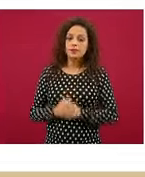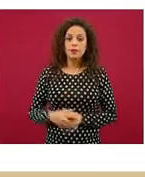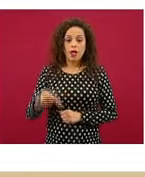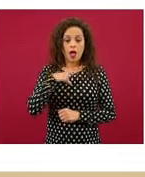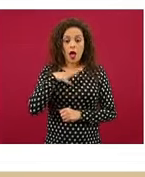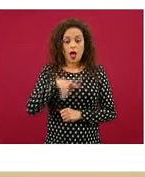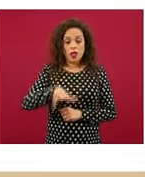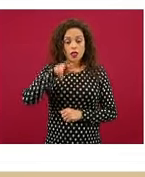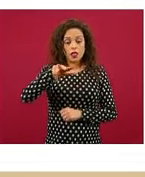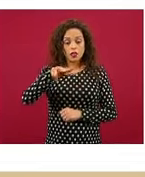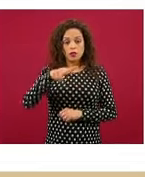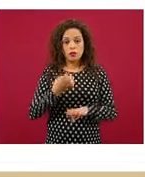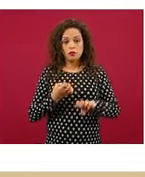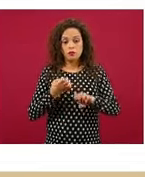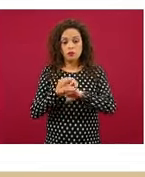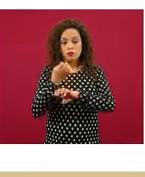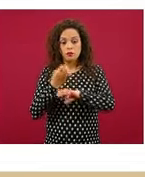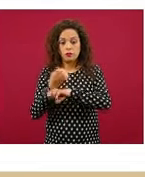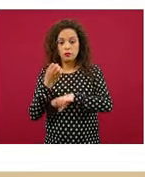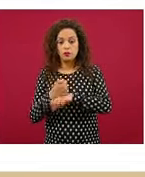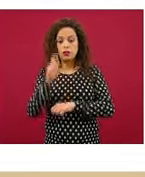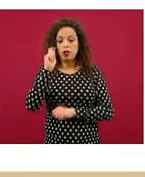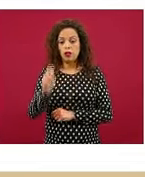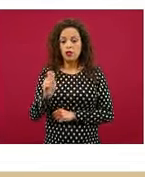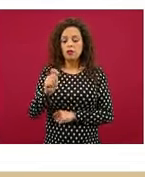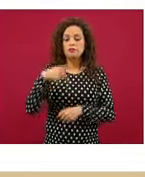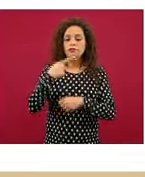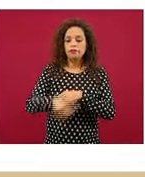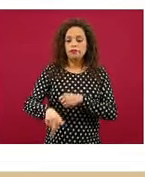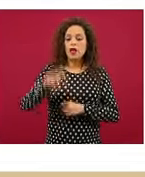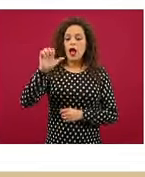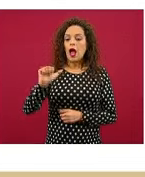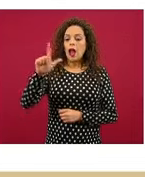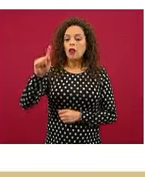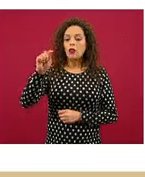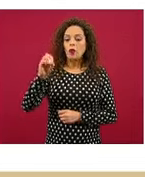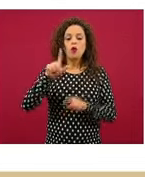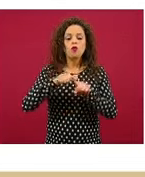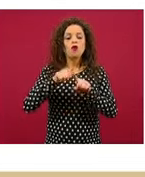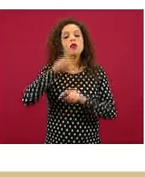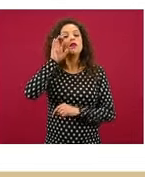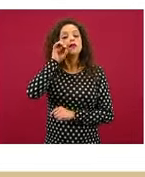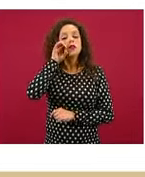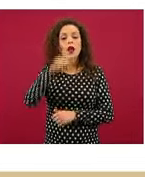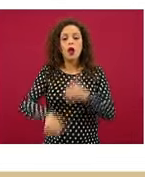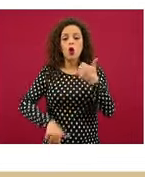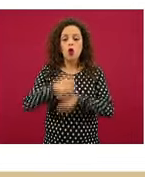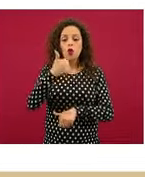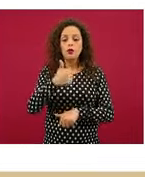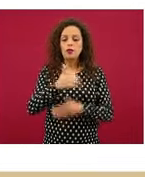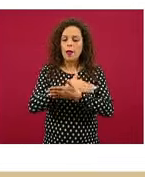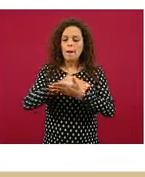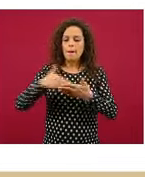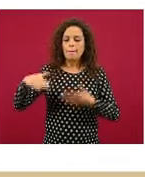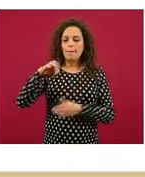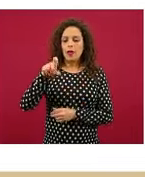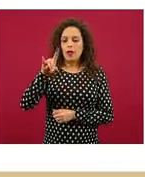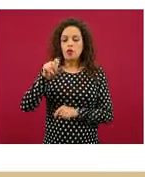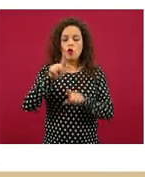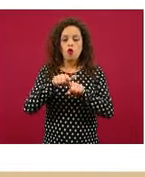entidades en el nivel de riesgo alto, que es el del color naranja, 11 entidades en el nivel de riesgo medio, que es el